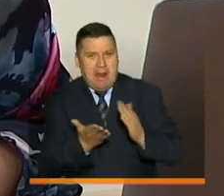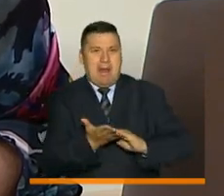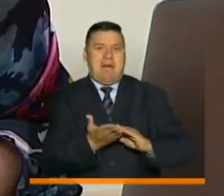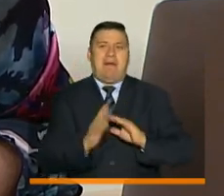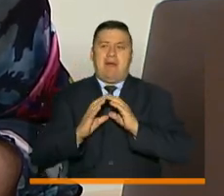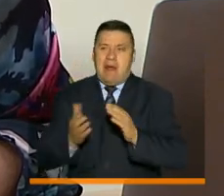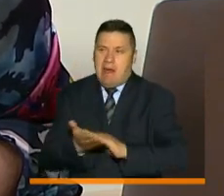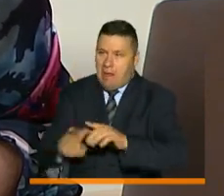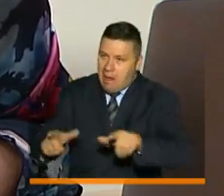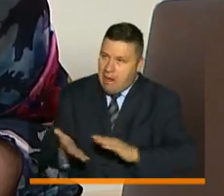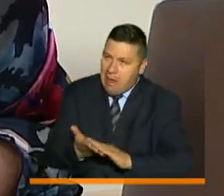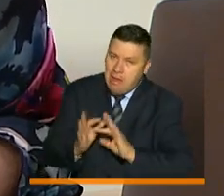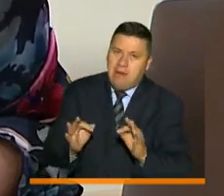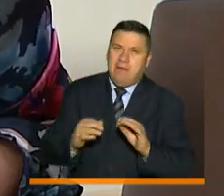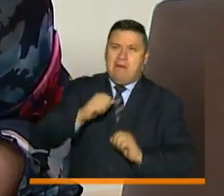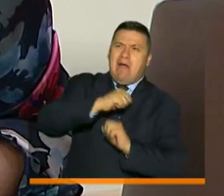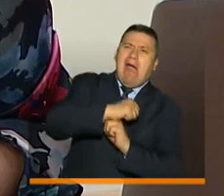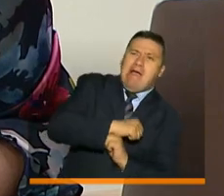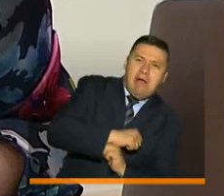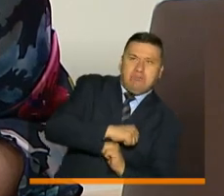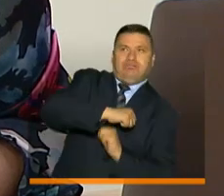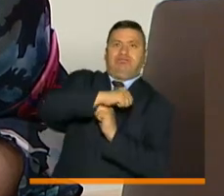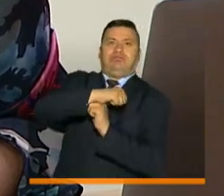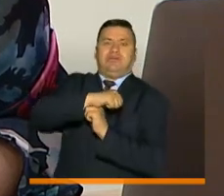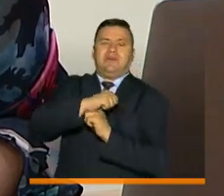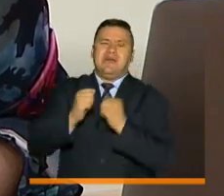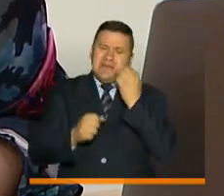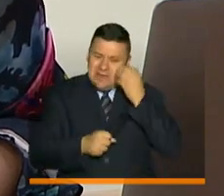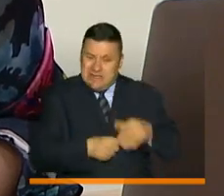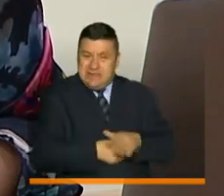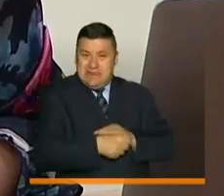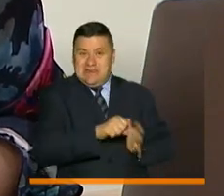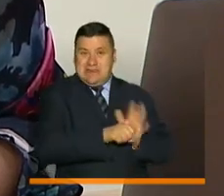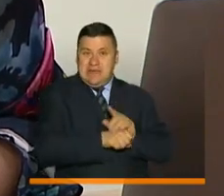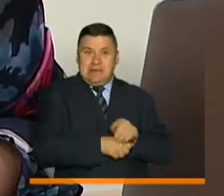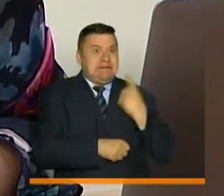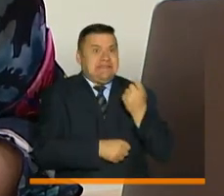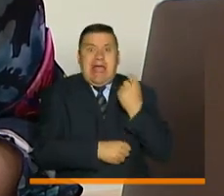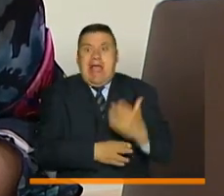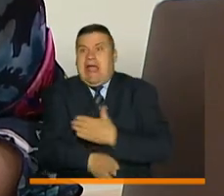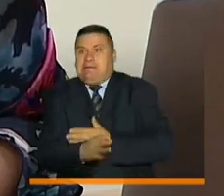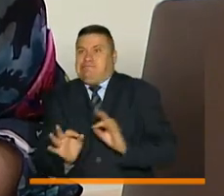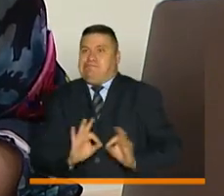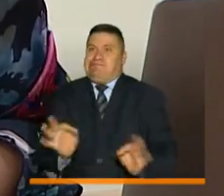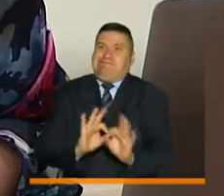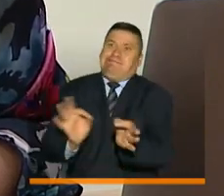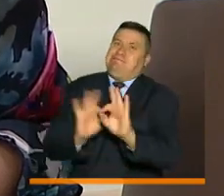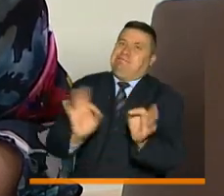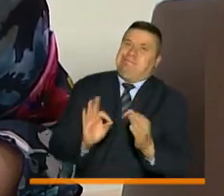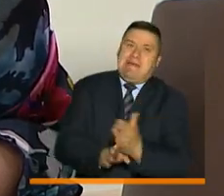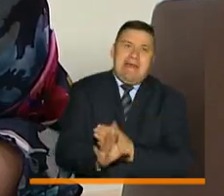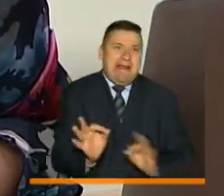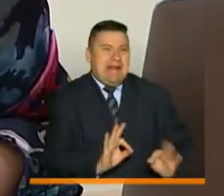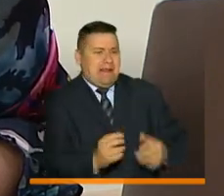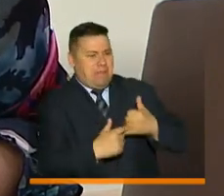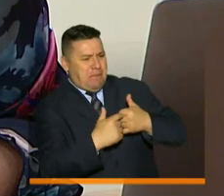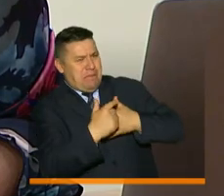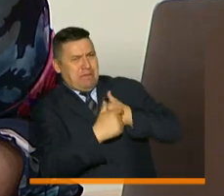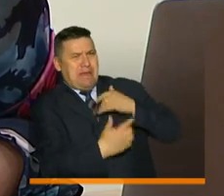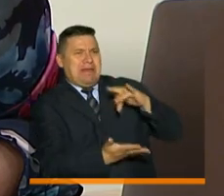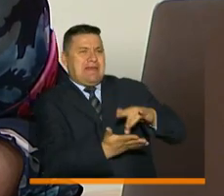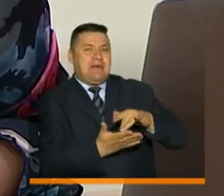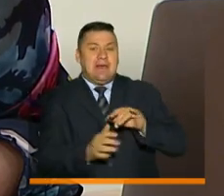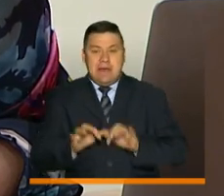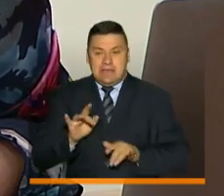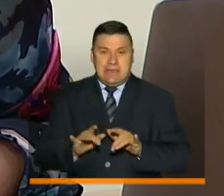mejoramientos de aula, reforzamiento estructural y ahora con ocasión a la pandemia también son más que pertinentes. Estas más todas las demás medidas que estamos tomando